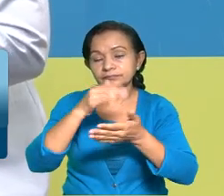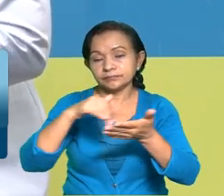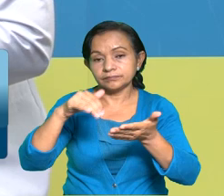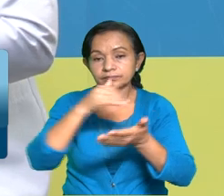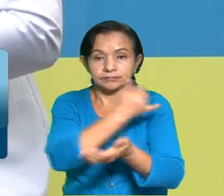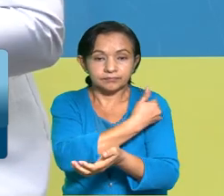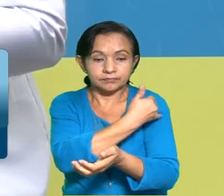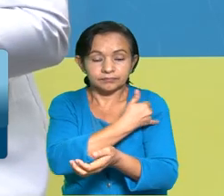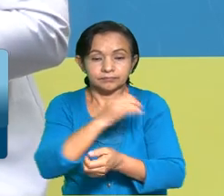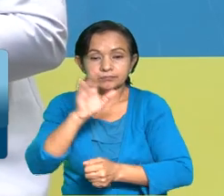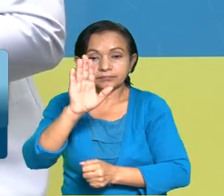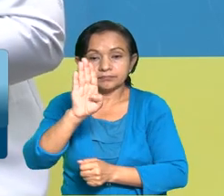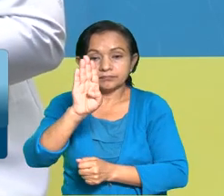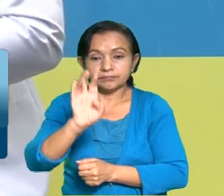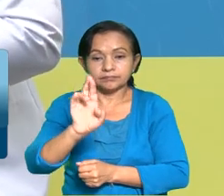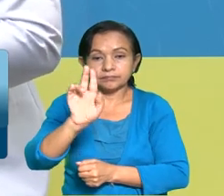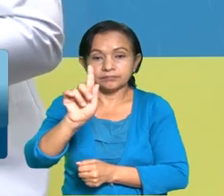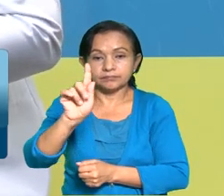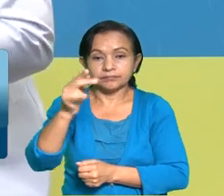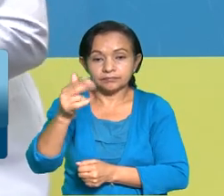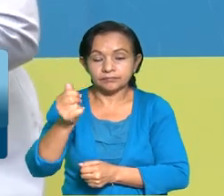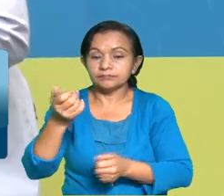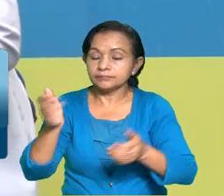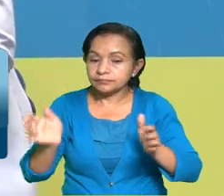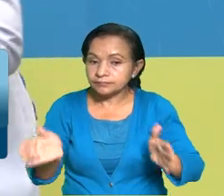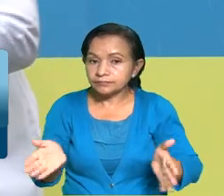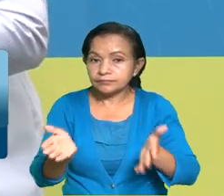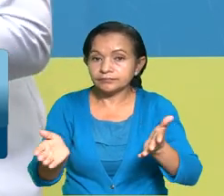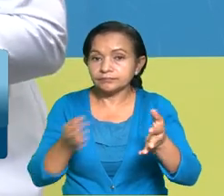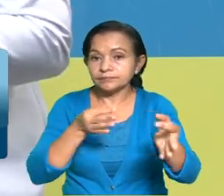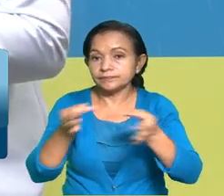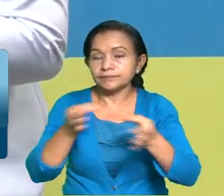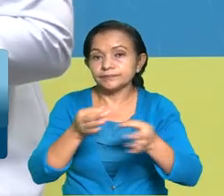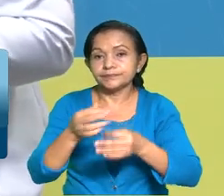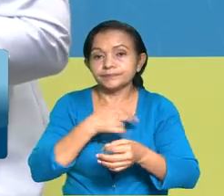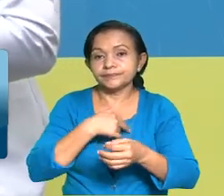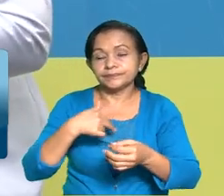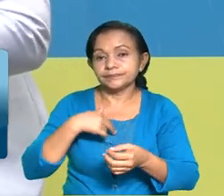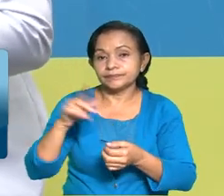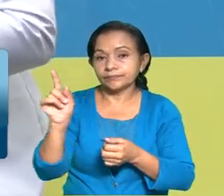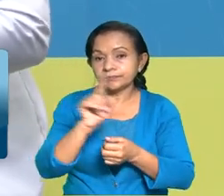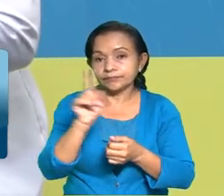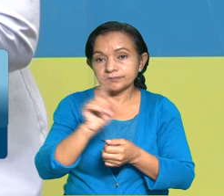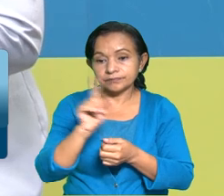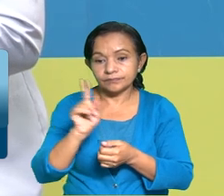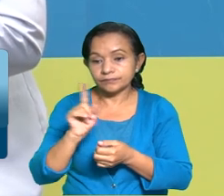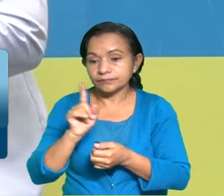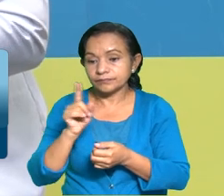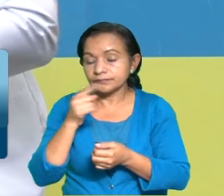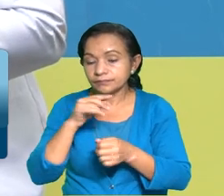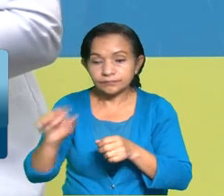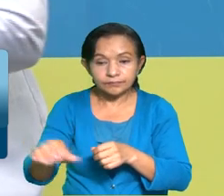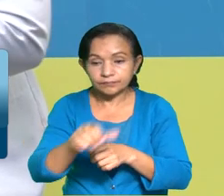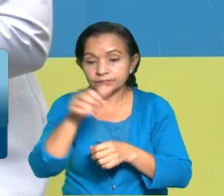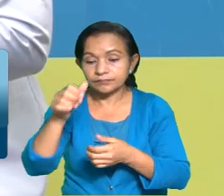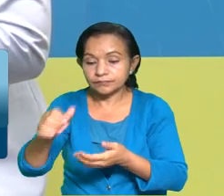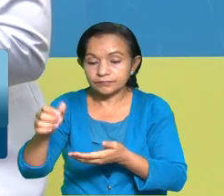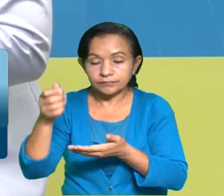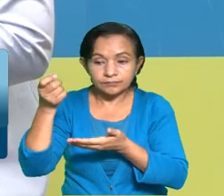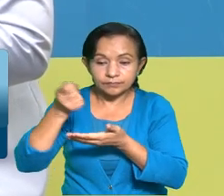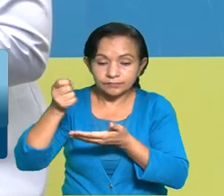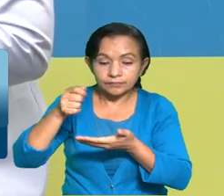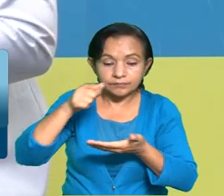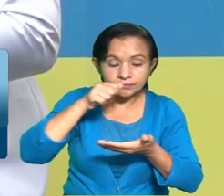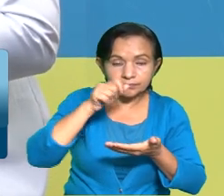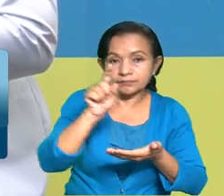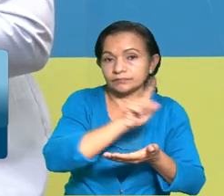Calderón, pues se fomenta la lactancia materna y evitamos en la medida de lo posible pues otorgarle otro tipo de leche a